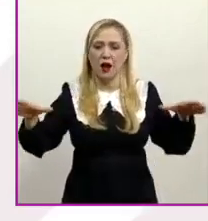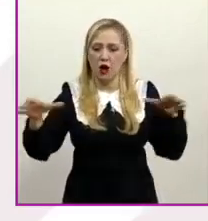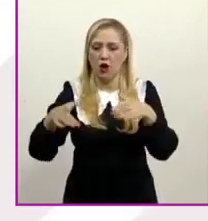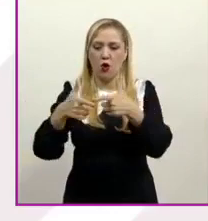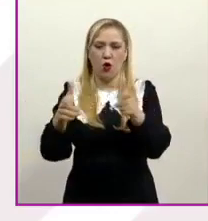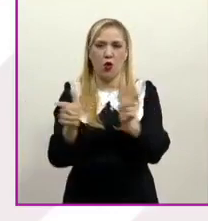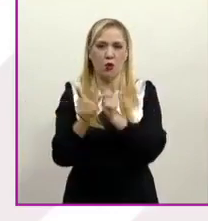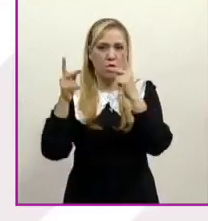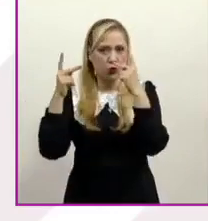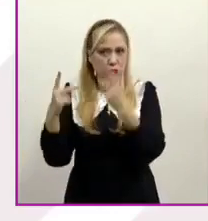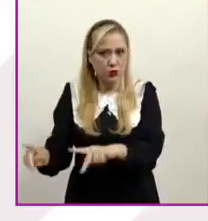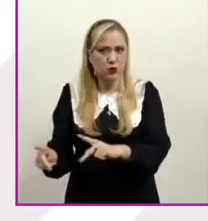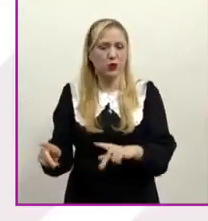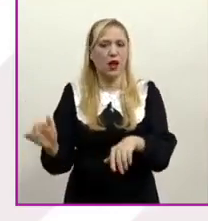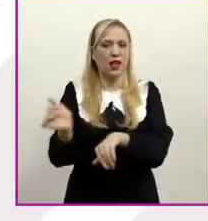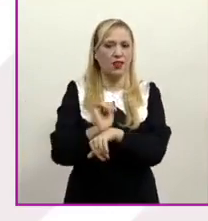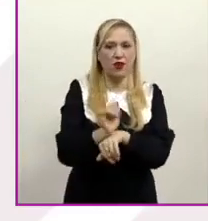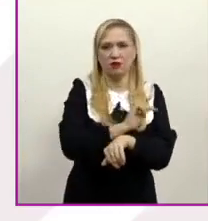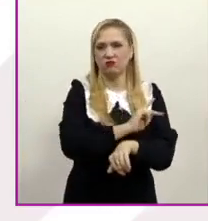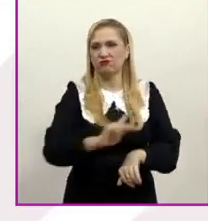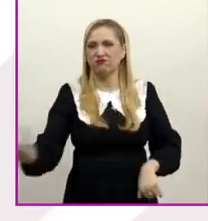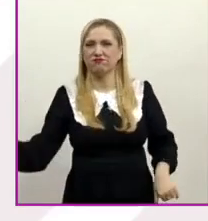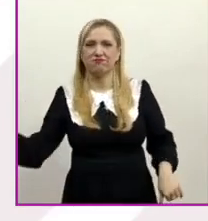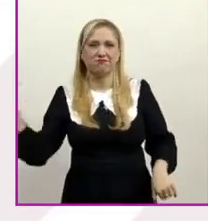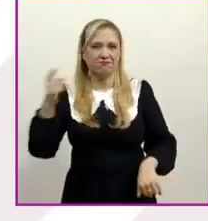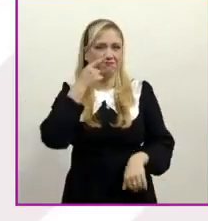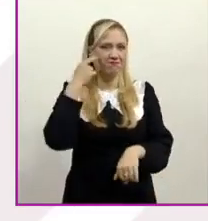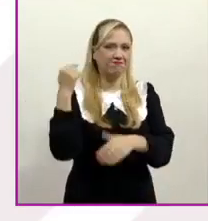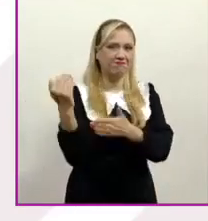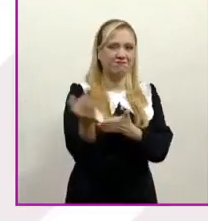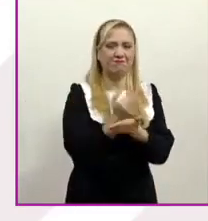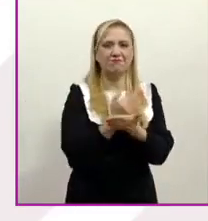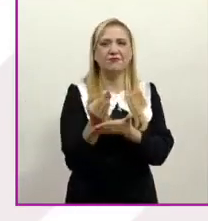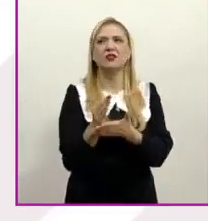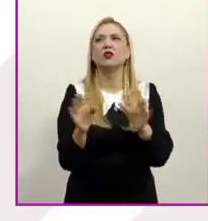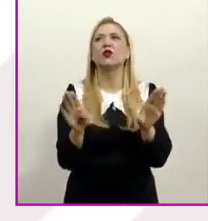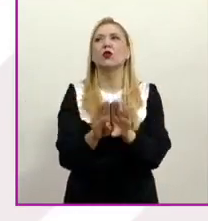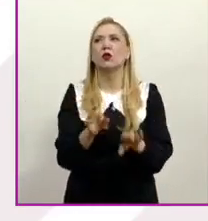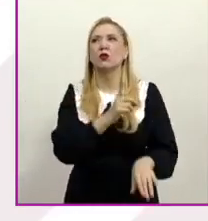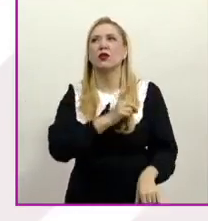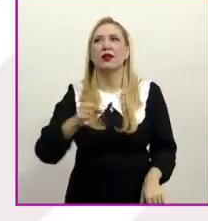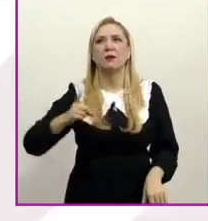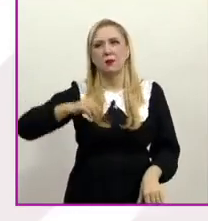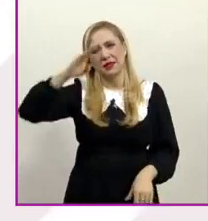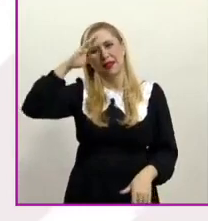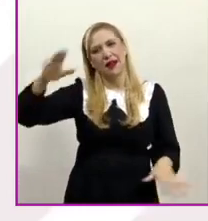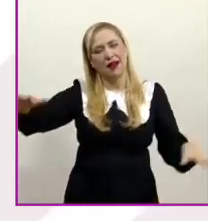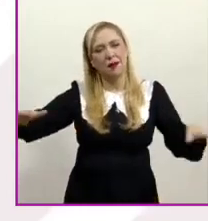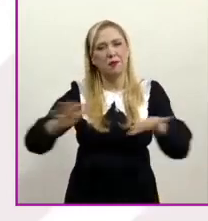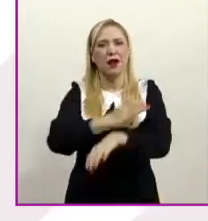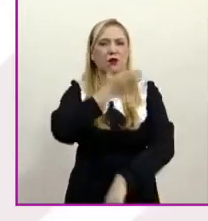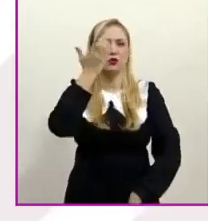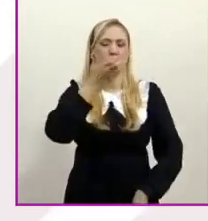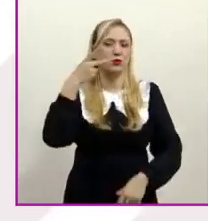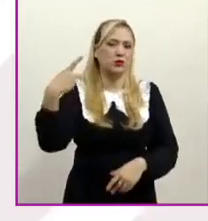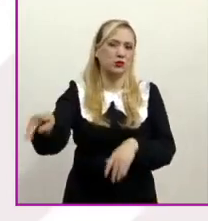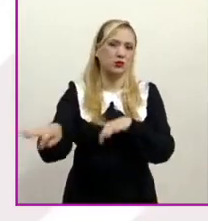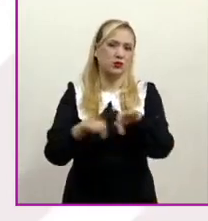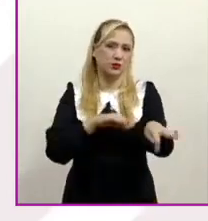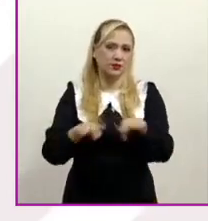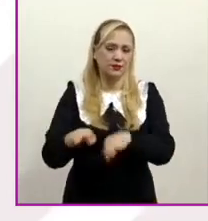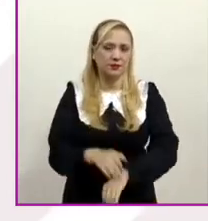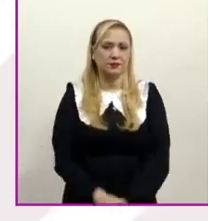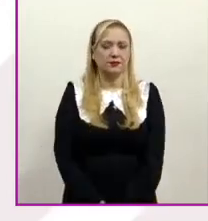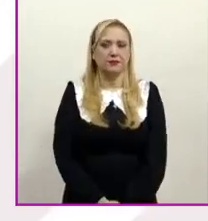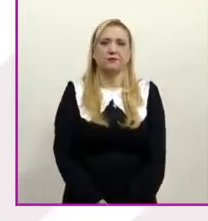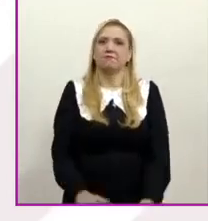otros espacios identificas que puedan ayudar a cambiar estas dinámicas dentro de la industria? Yo creo que de